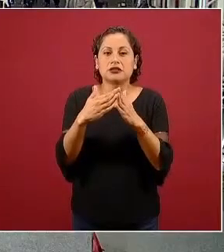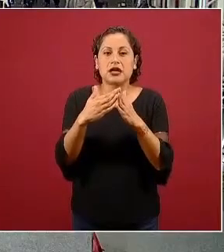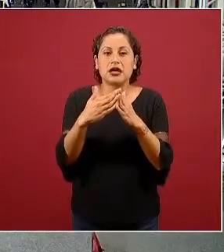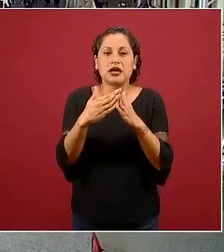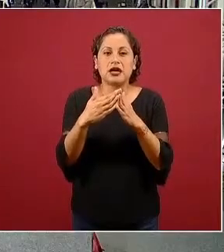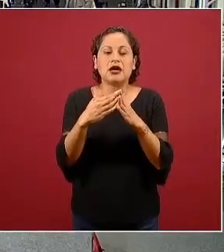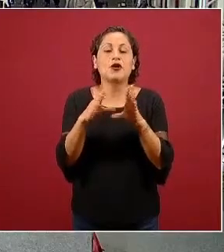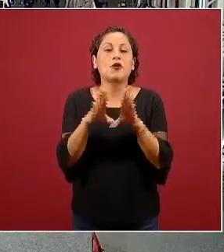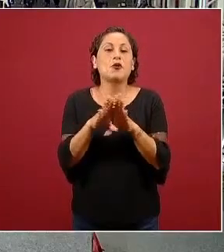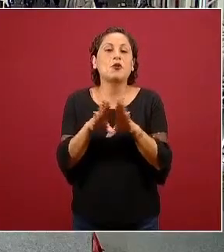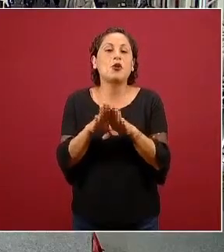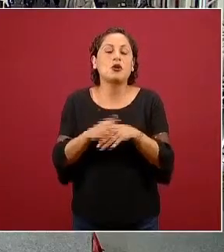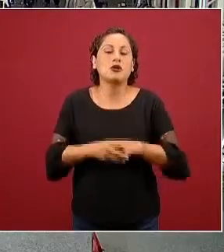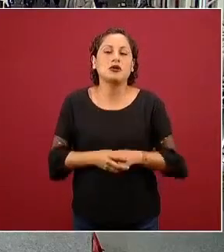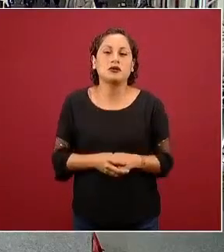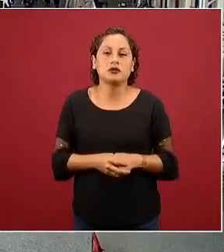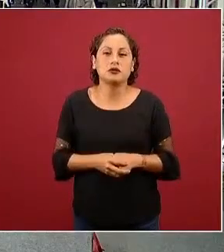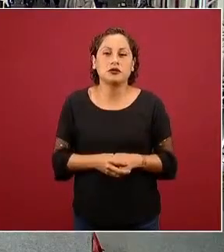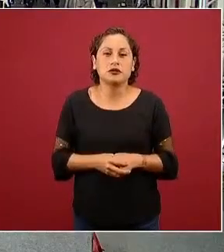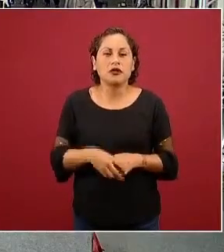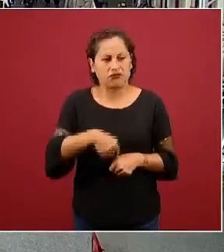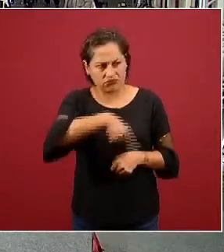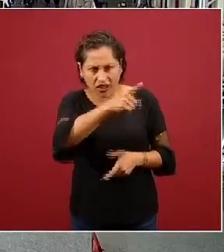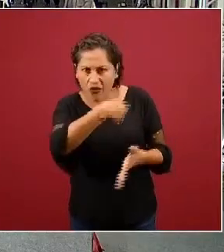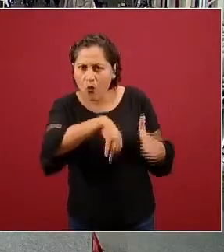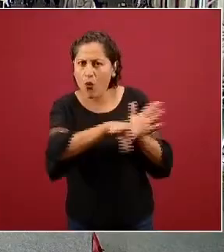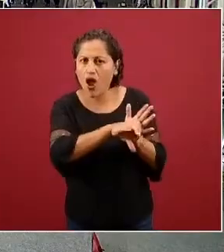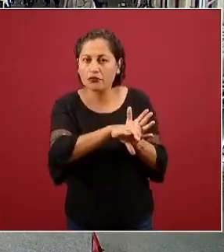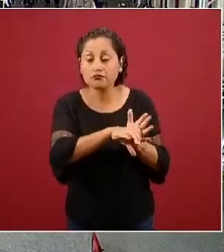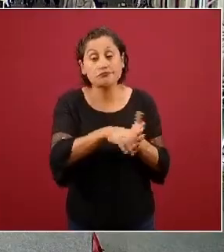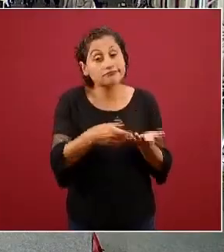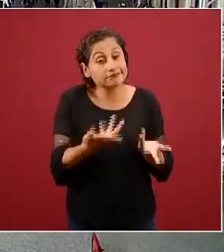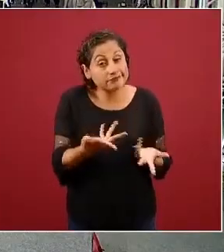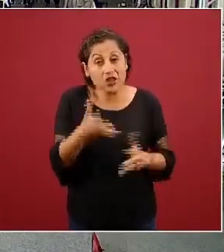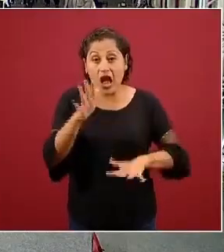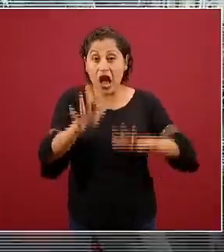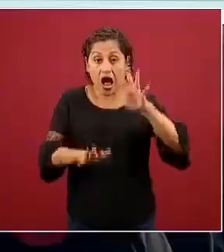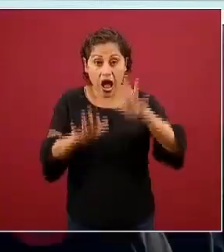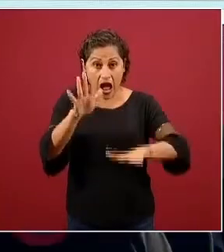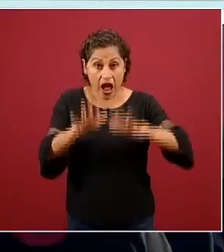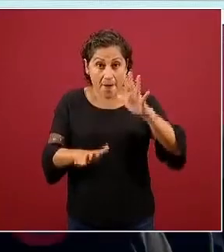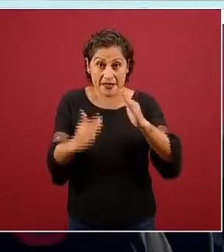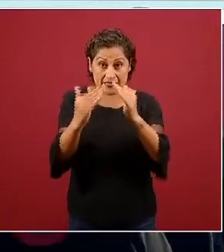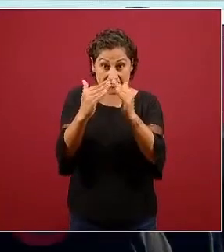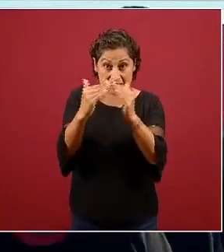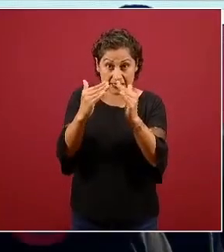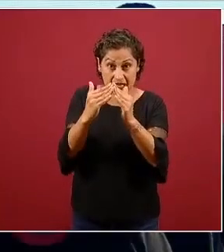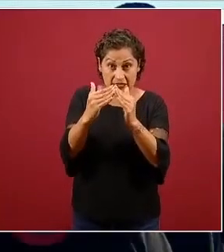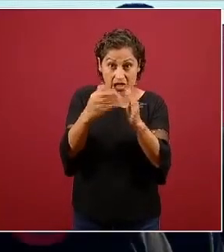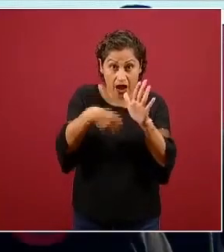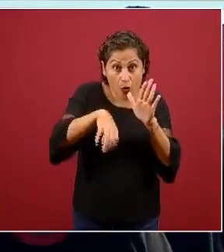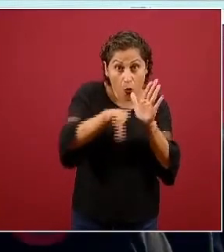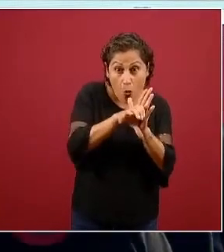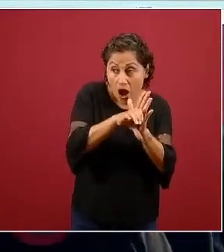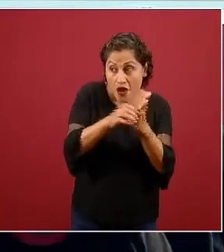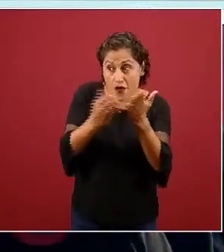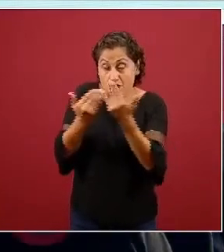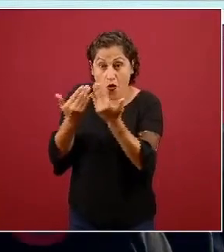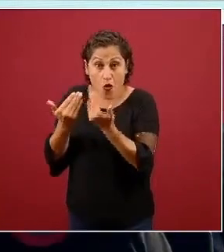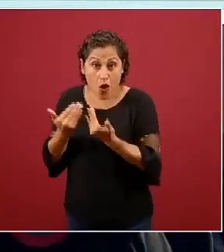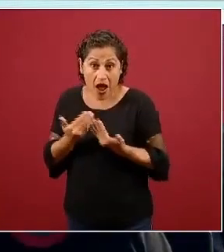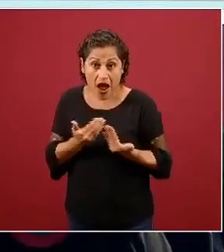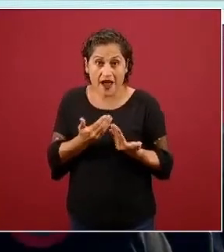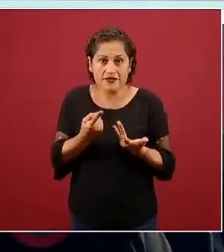ventaja como de decir, pues tú vete a tu cuarto. Habrá algunos hogares que no tienen eso y que comparten